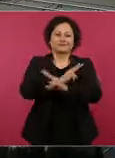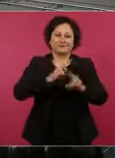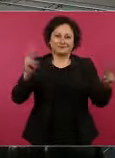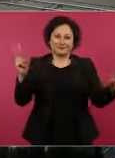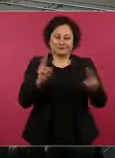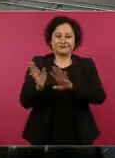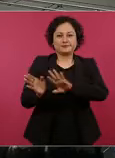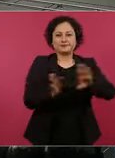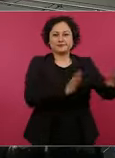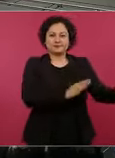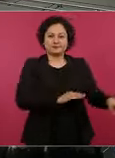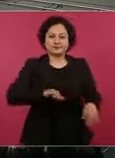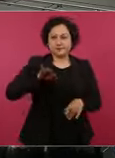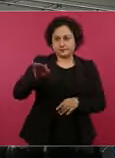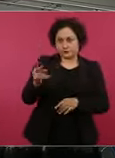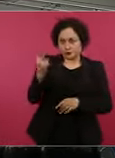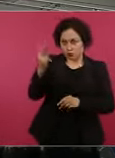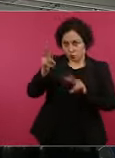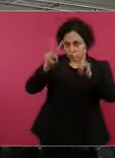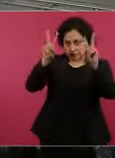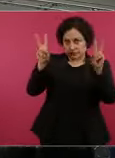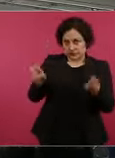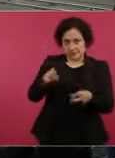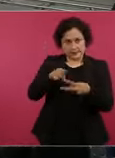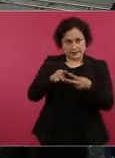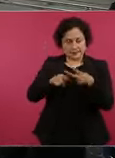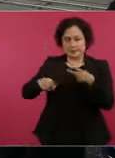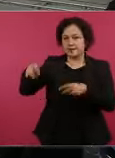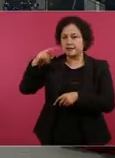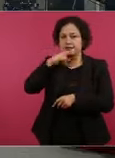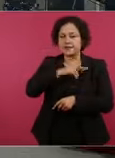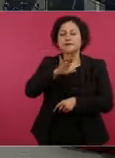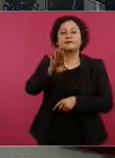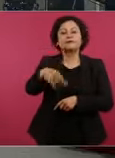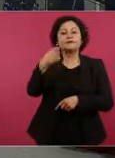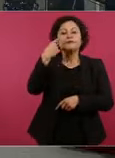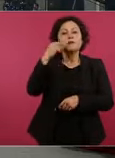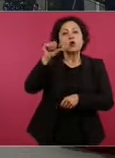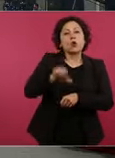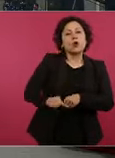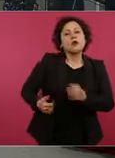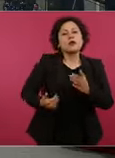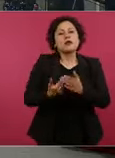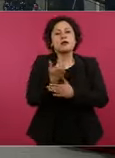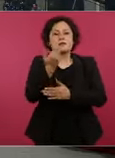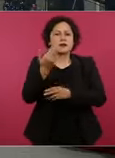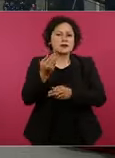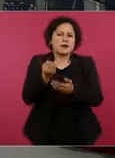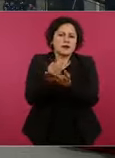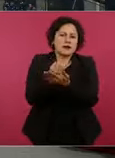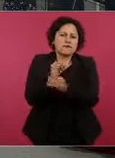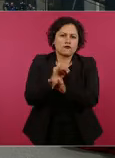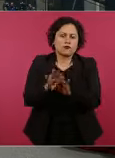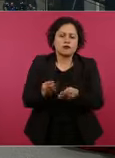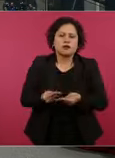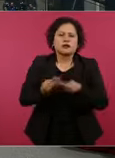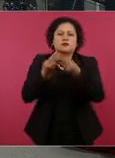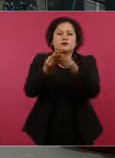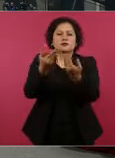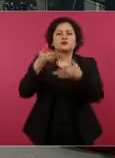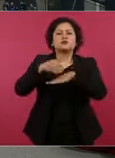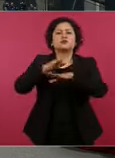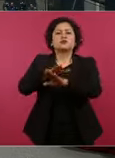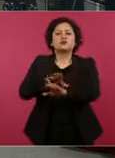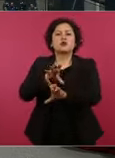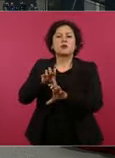pues para rápido aprovechar que está la canciller, pero también el reporte de seguridad de hoy en la mañana, ¿qué reporte le dan de la detención de Abraham, si no